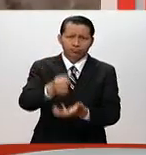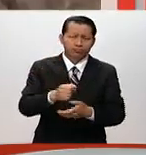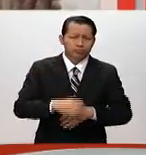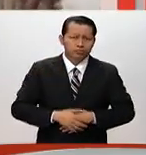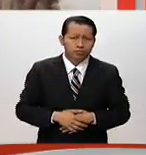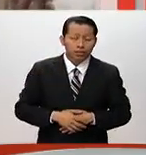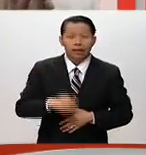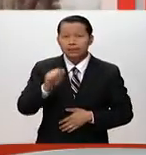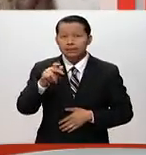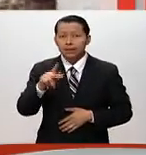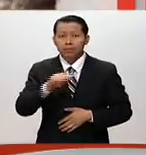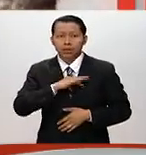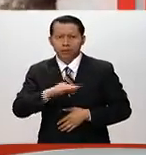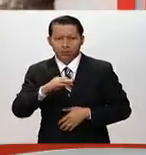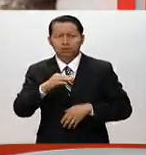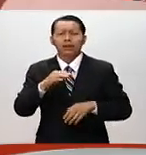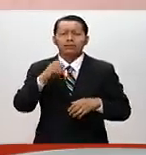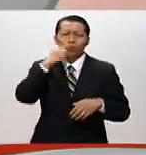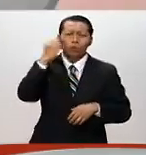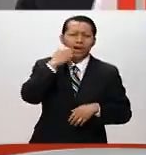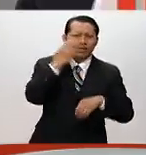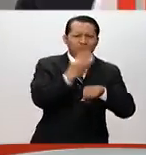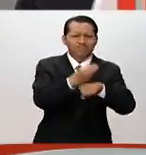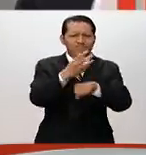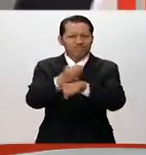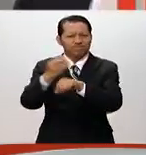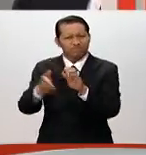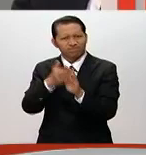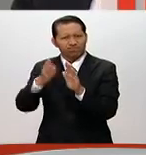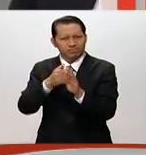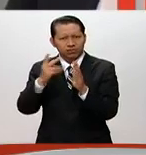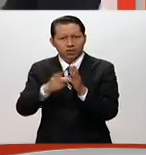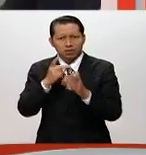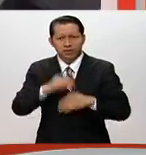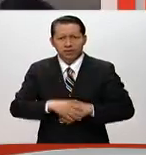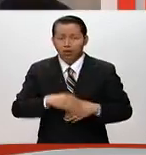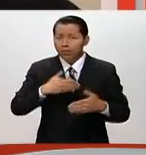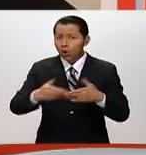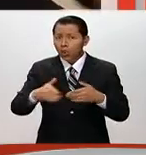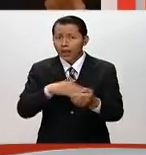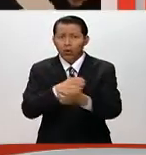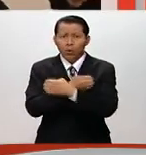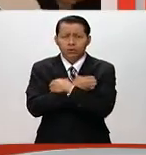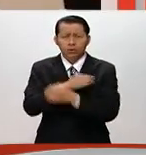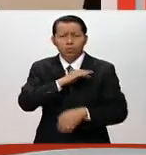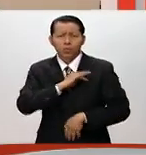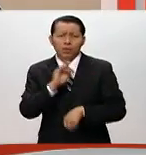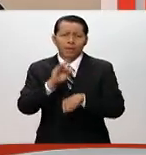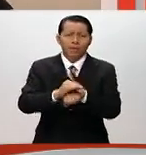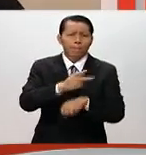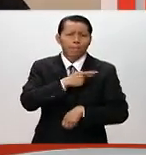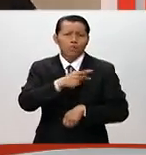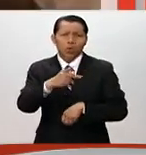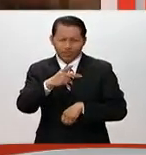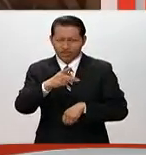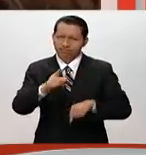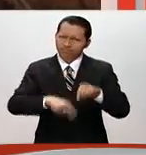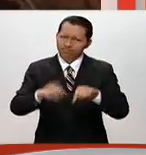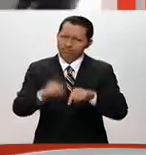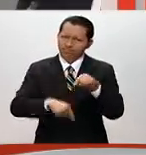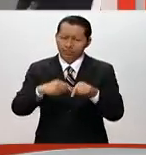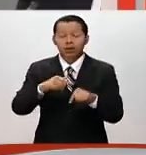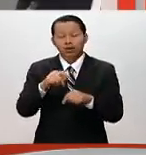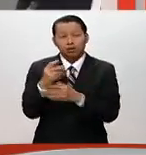lista operativo para reconstruir escuelas. El nuevo modelo educativo ayudará a superar la pobreza, asegura el secretario Aurelio